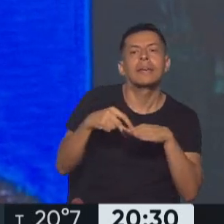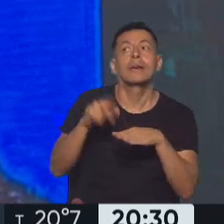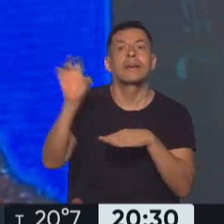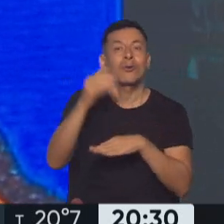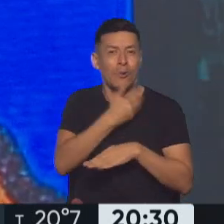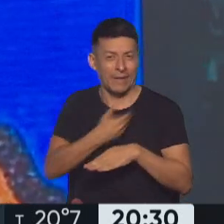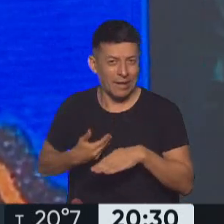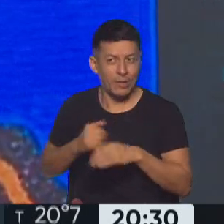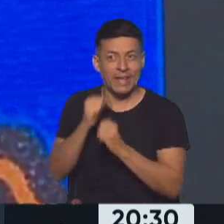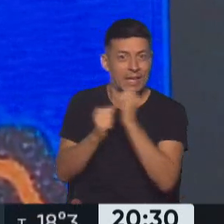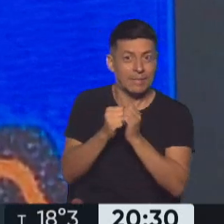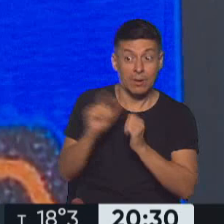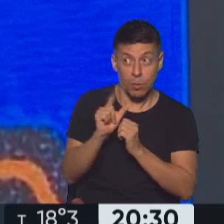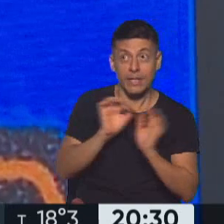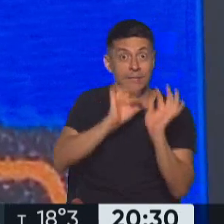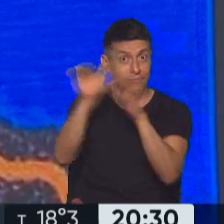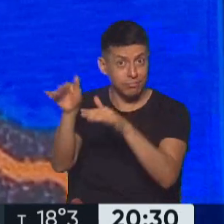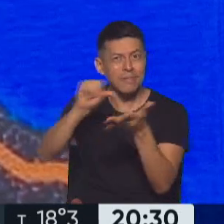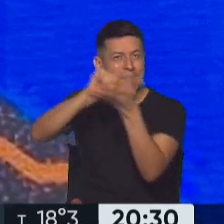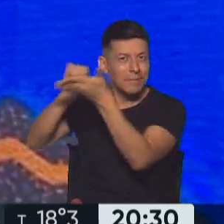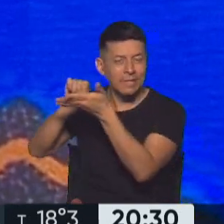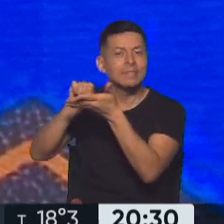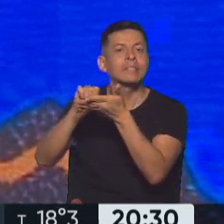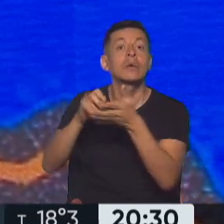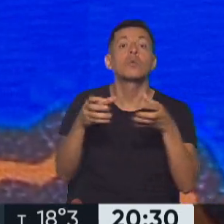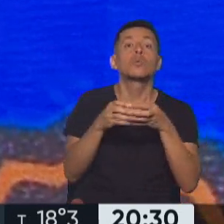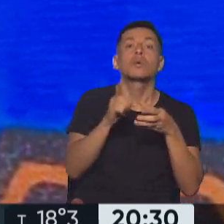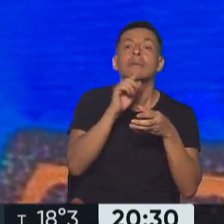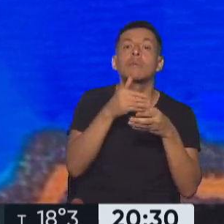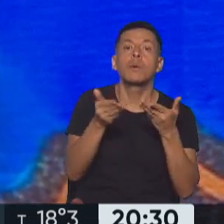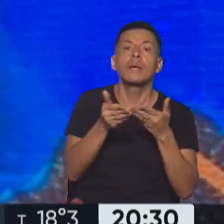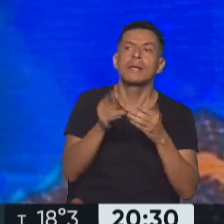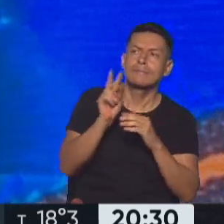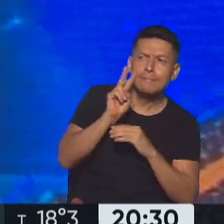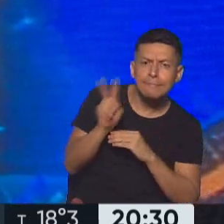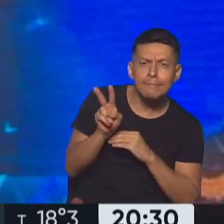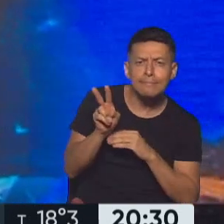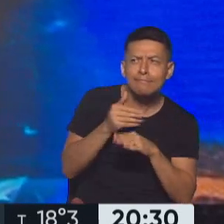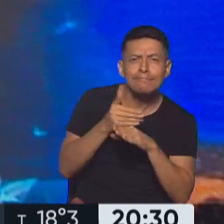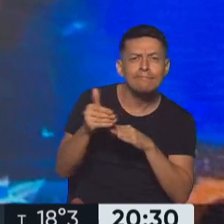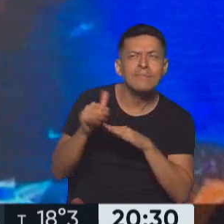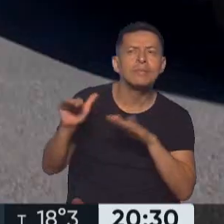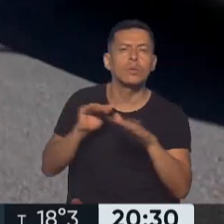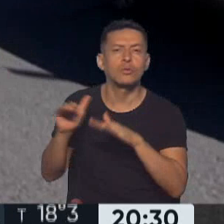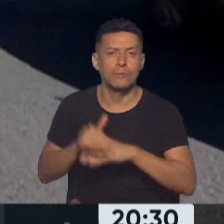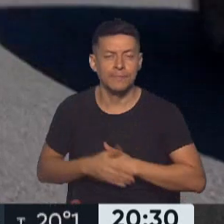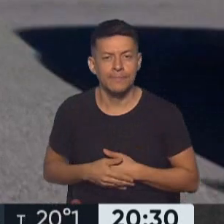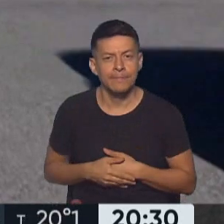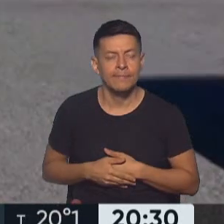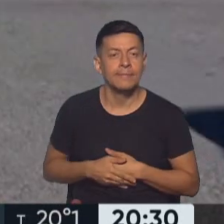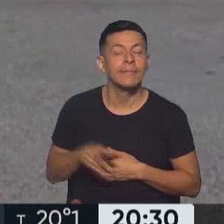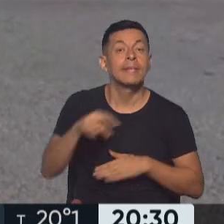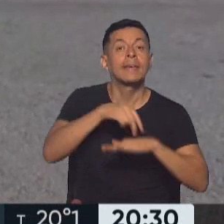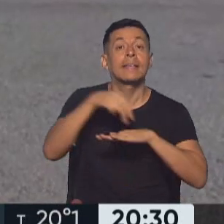lunes estarán en esos países. Y un equipo de la televisión pública estará siguiendo minuto a minuto todo lo que allí ocurra. El